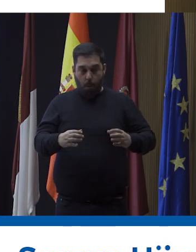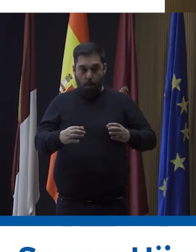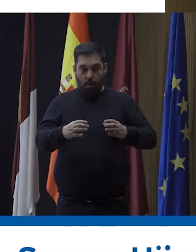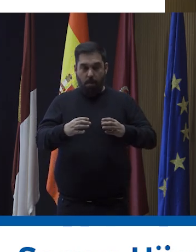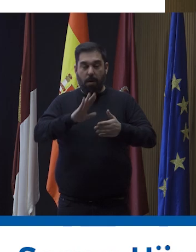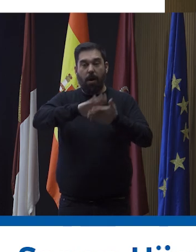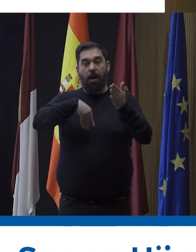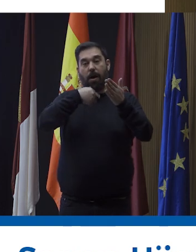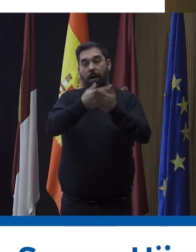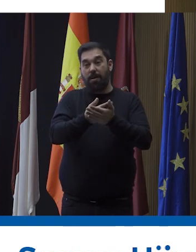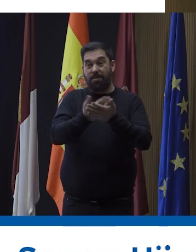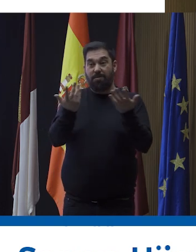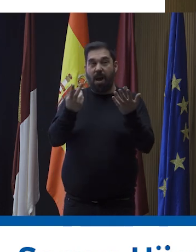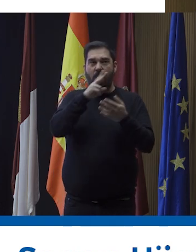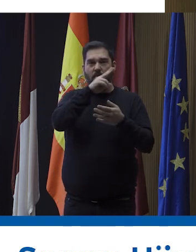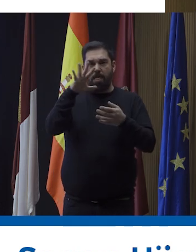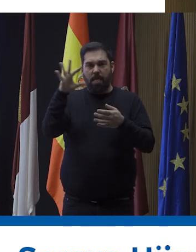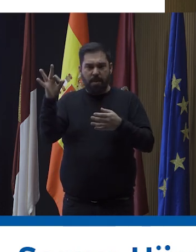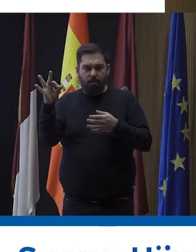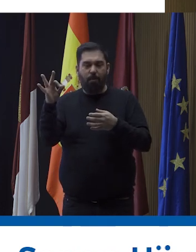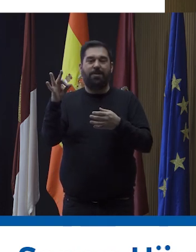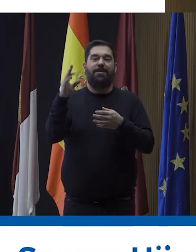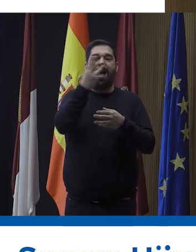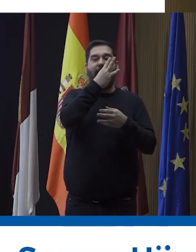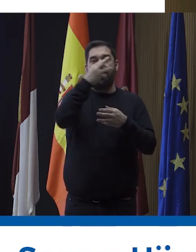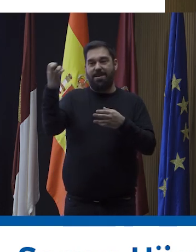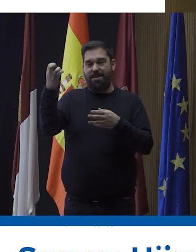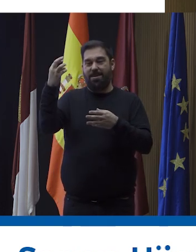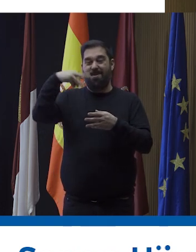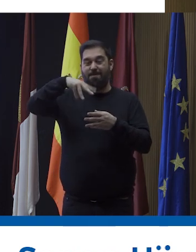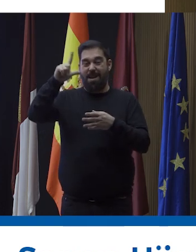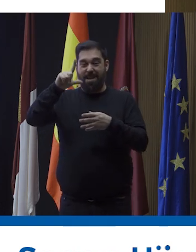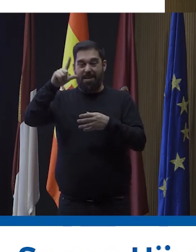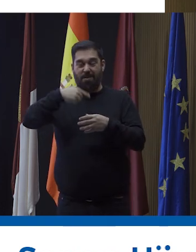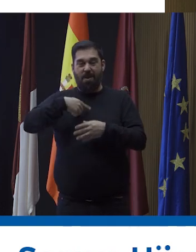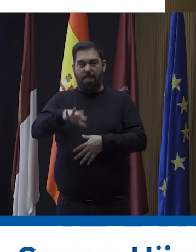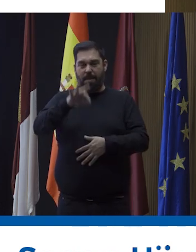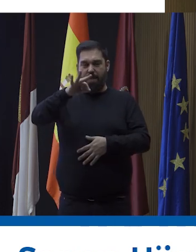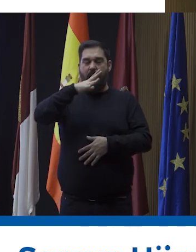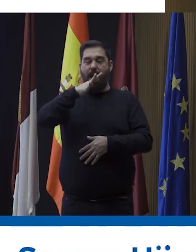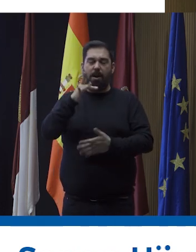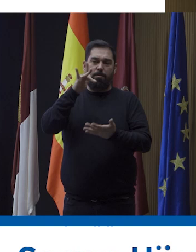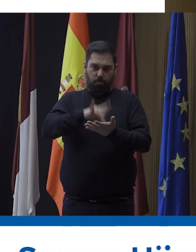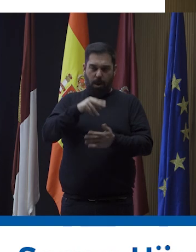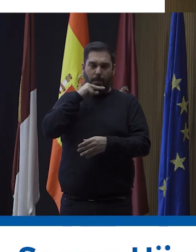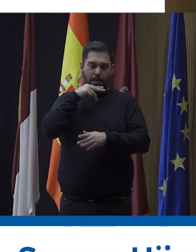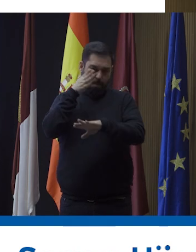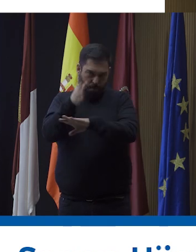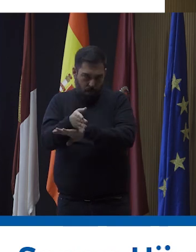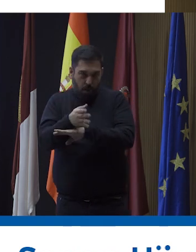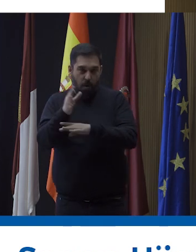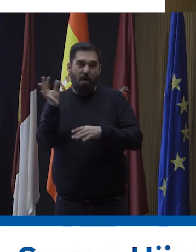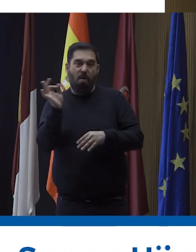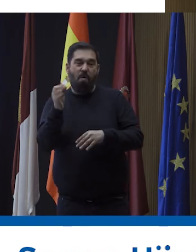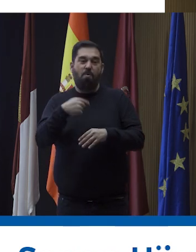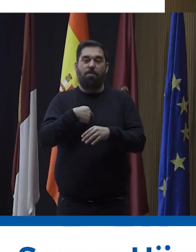capacidad, puede ser 250, 300 mililitros, en el que yo decida, pues ahora sí que voy a orinar, ¿vale? O no voy